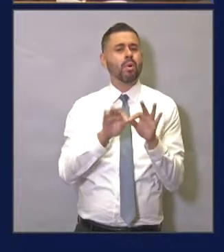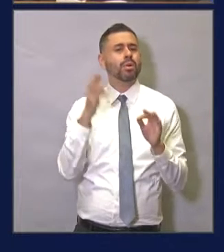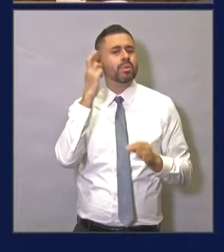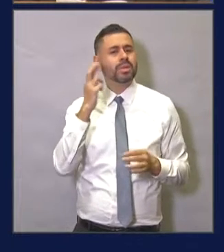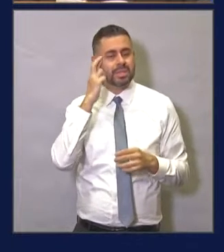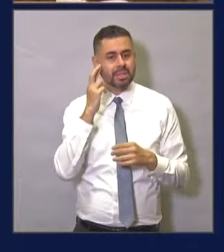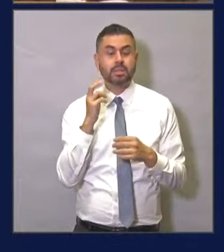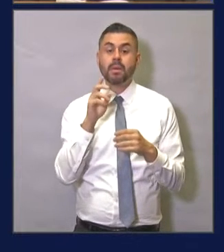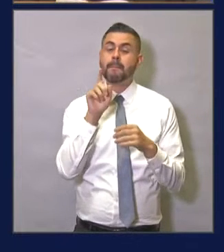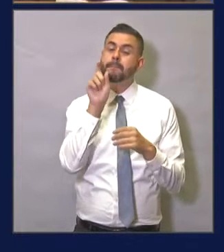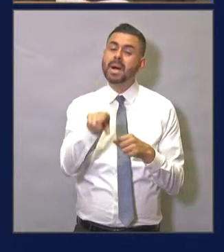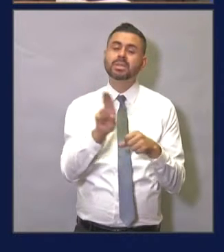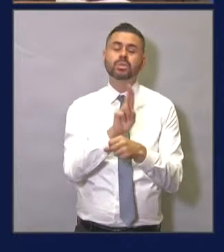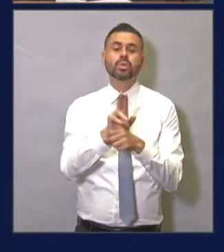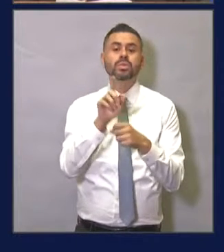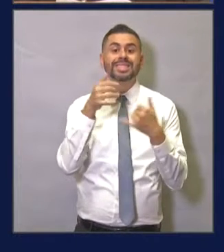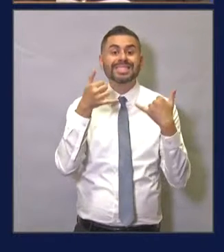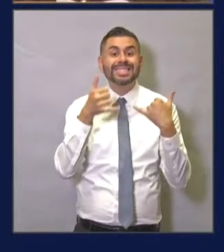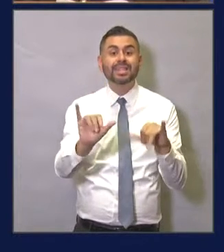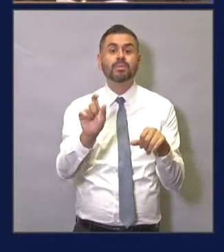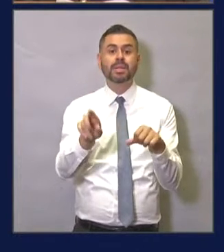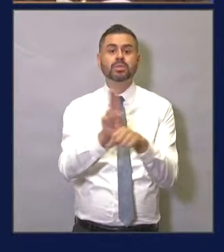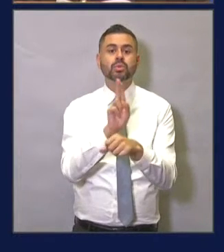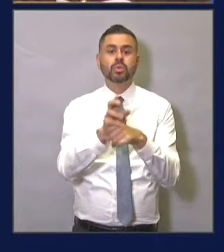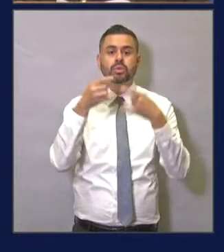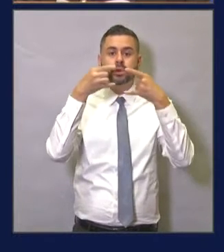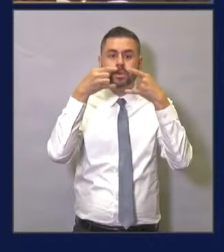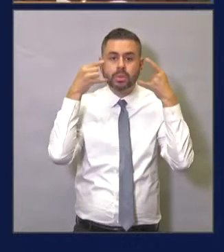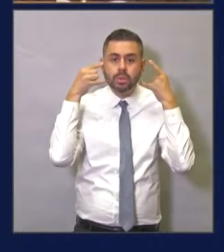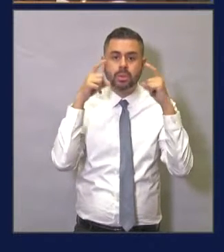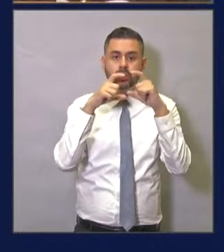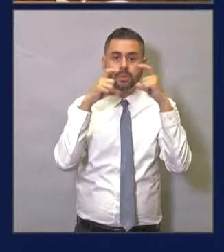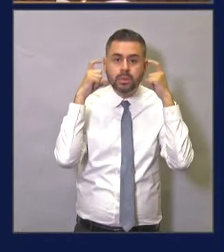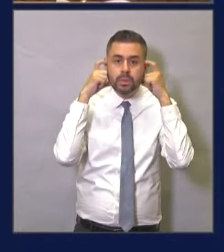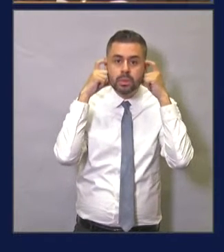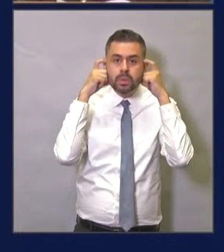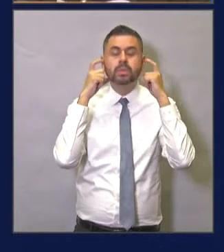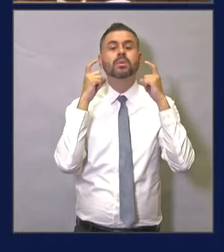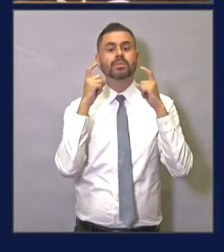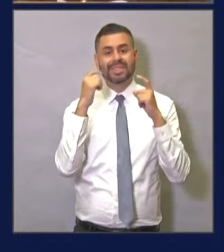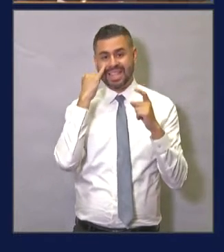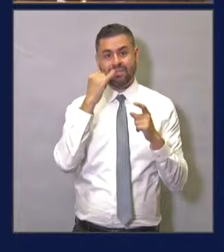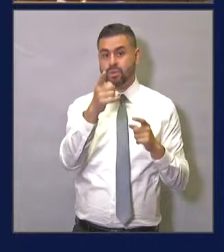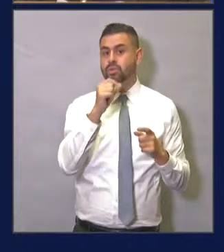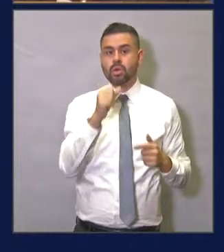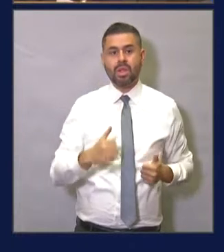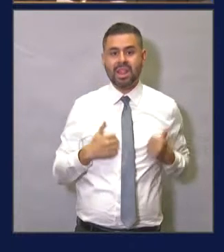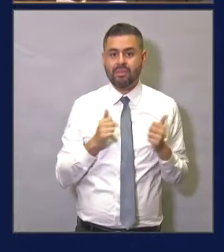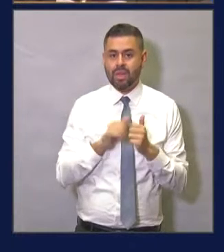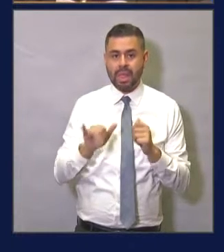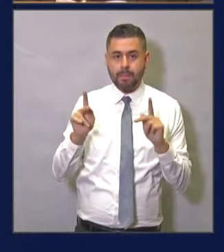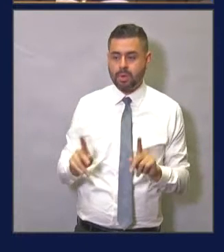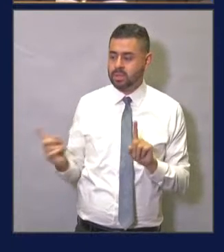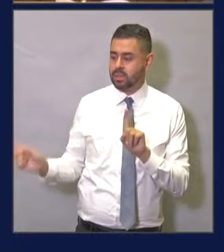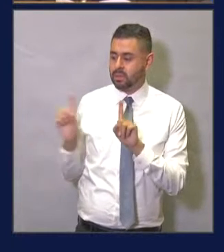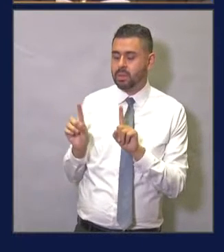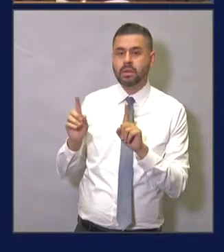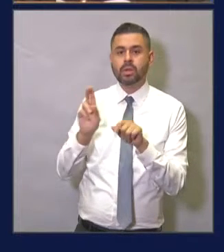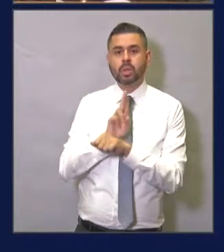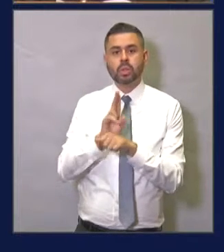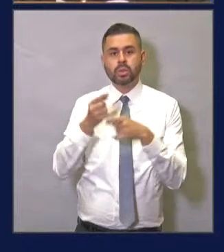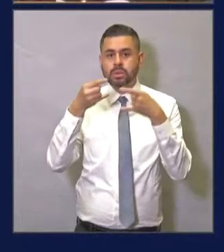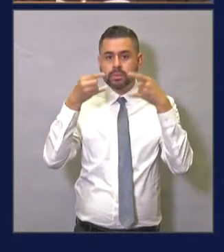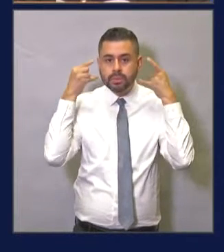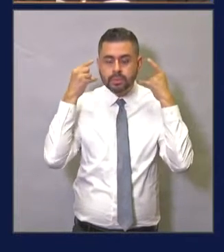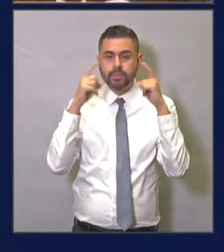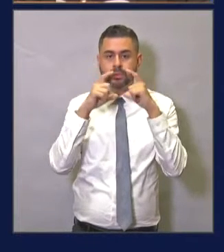las cubiertas para la cara en todo momento cuando estemos con personas con las que no vivimos y debemos mantener el distanciamiento